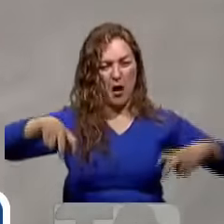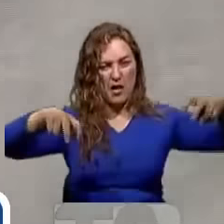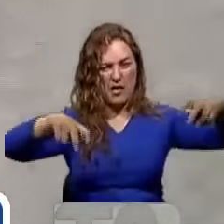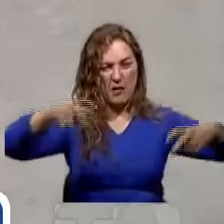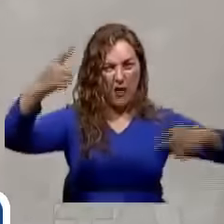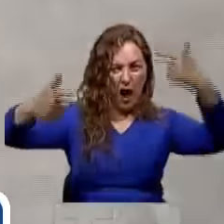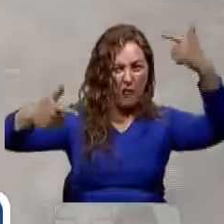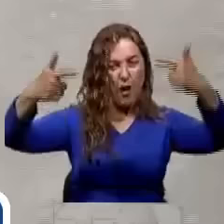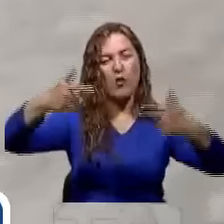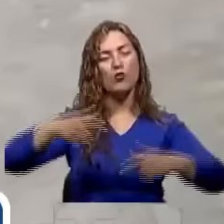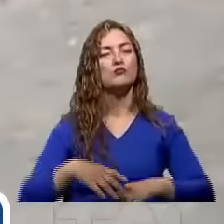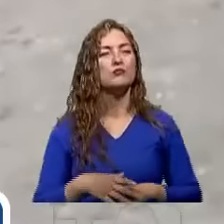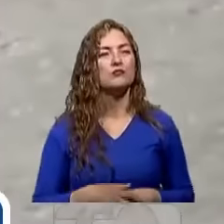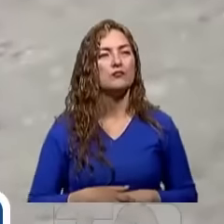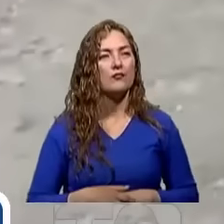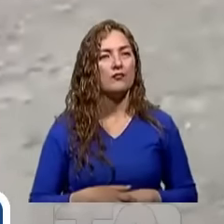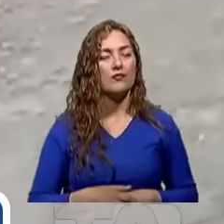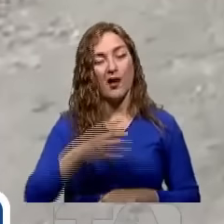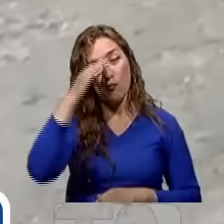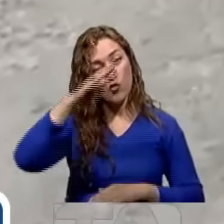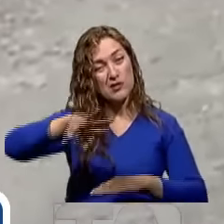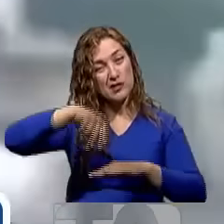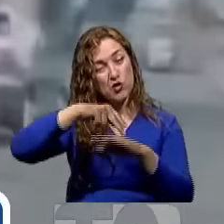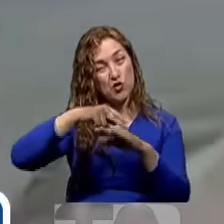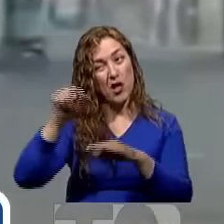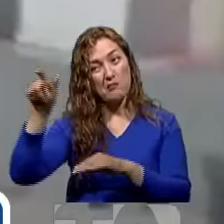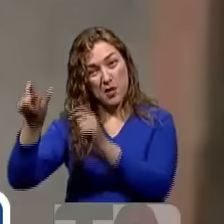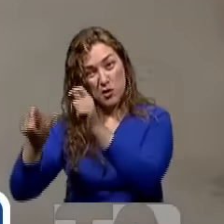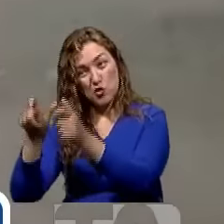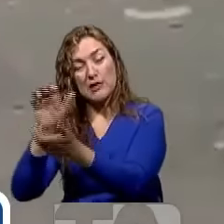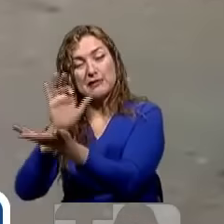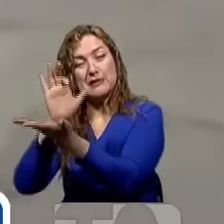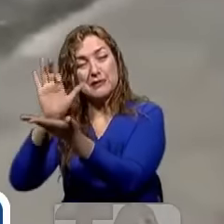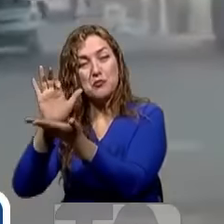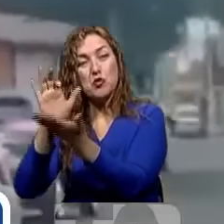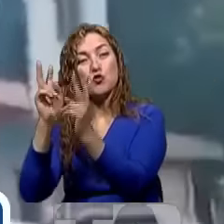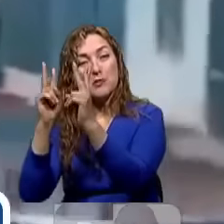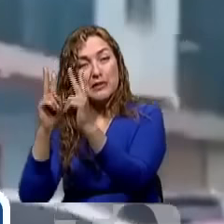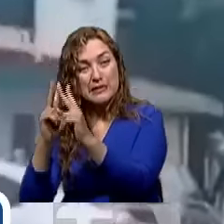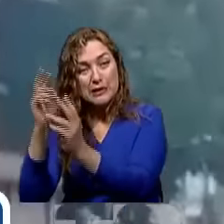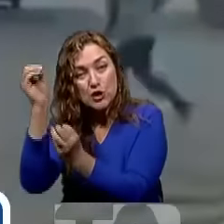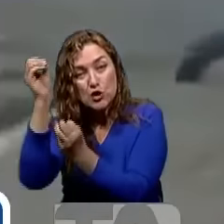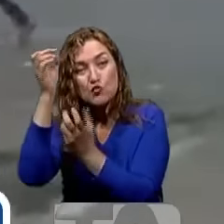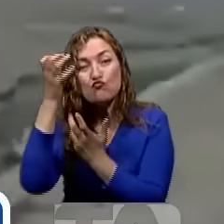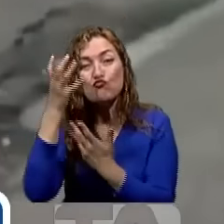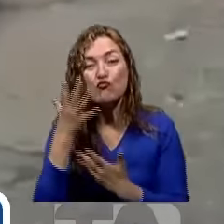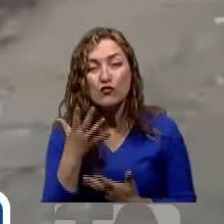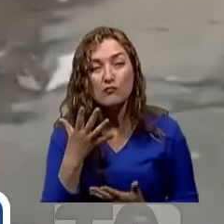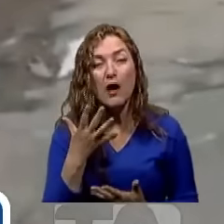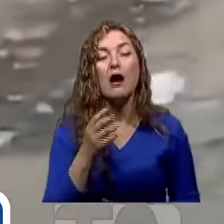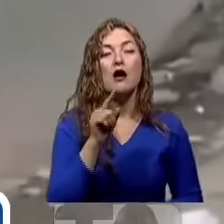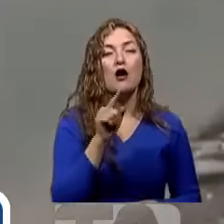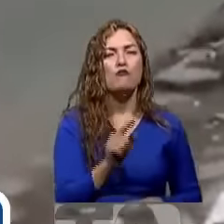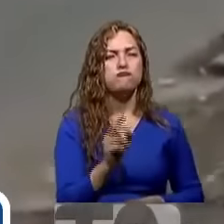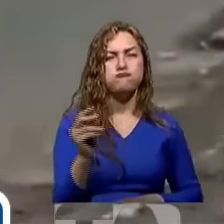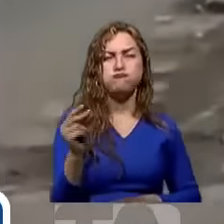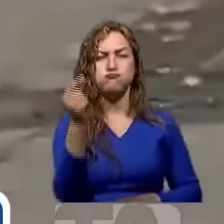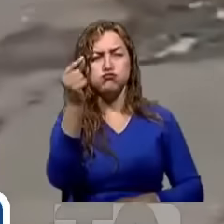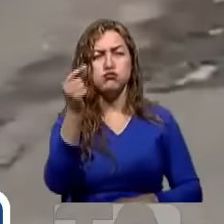Nacional. Ya por información reservada que han podido proporcionar los habitantes de este sector, se puede verificar que inmediatamente se